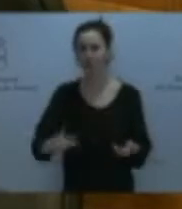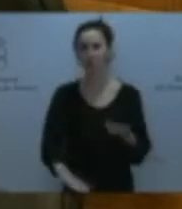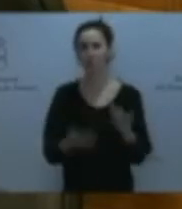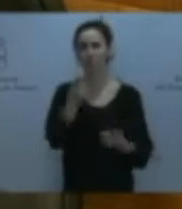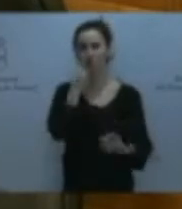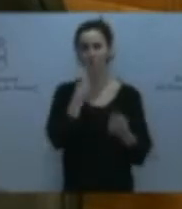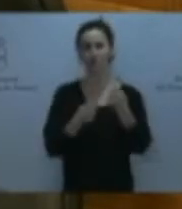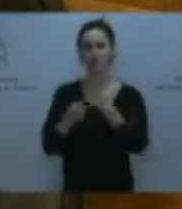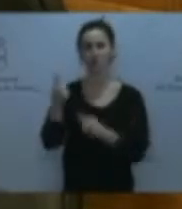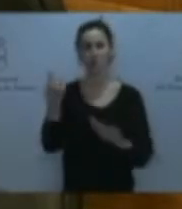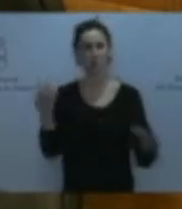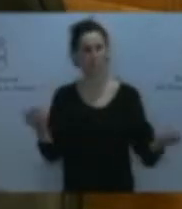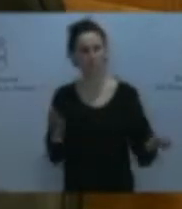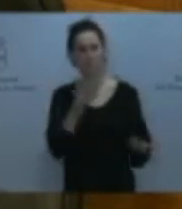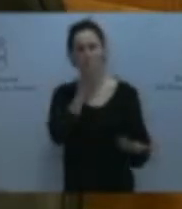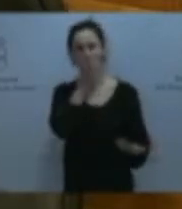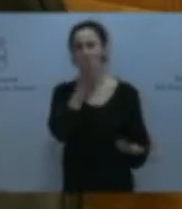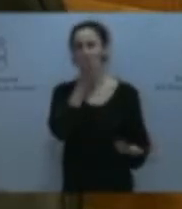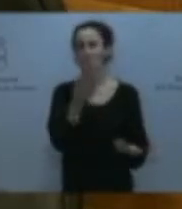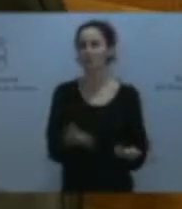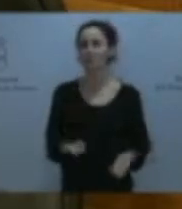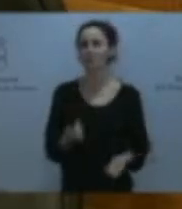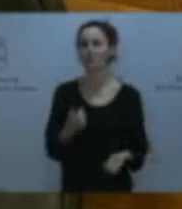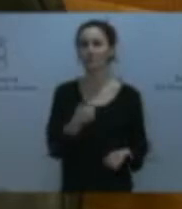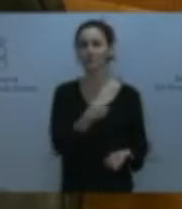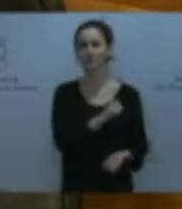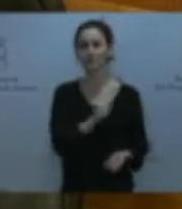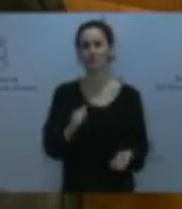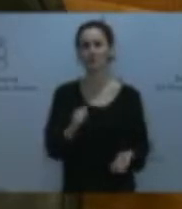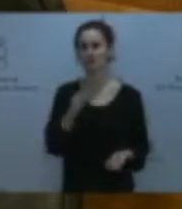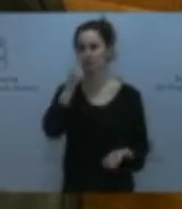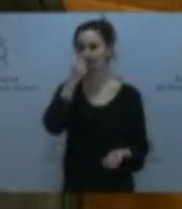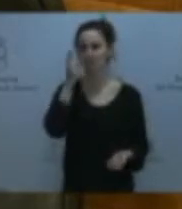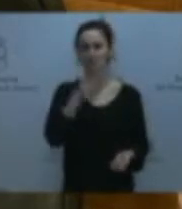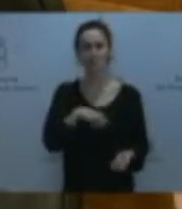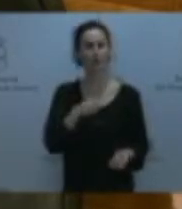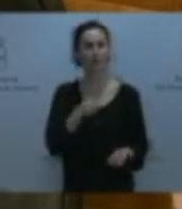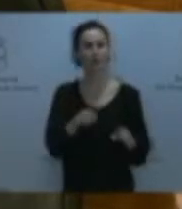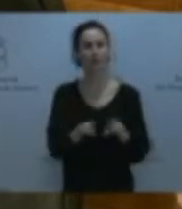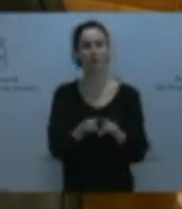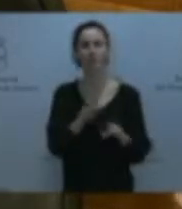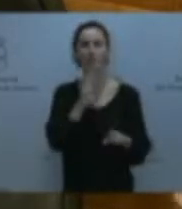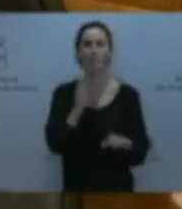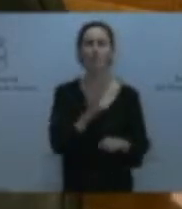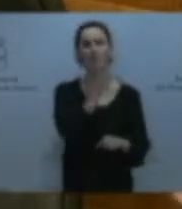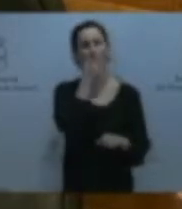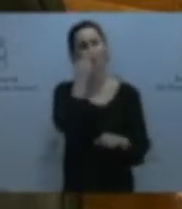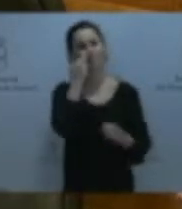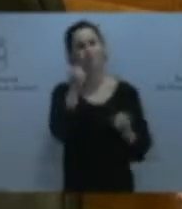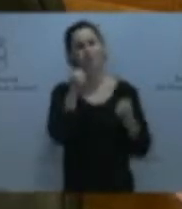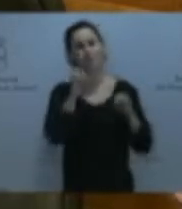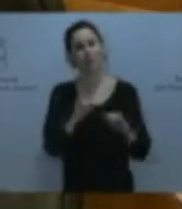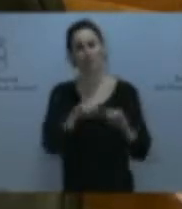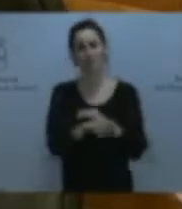año anterior. Ya le digo que no sirve de nada intentar aparentar estar interesada en una adecuada